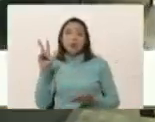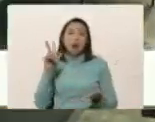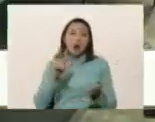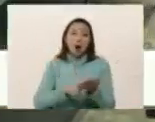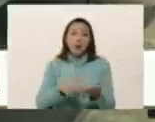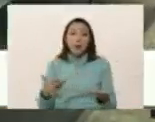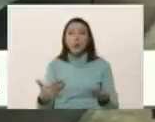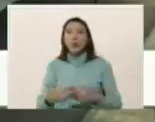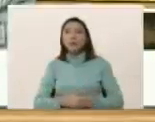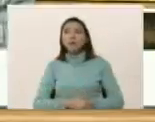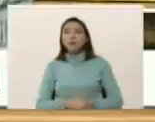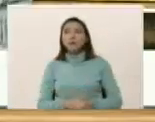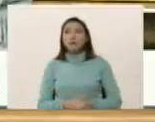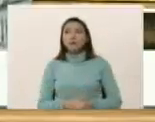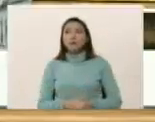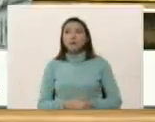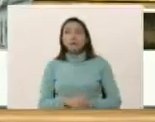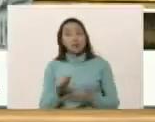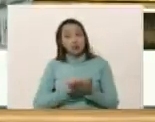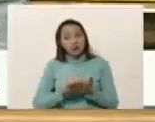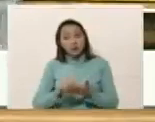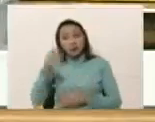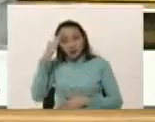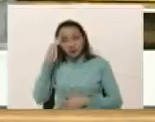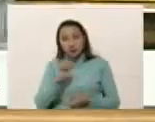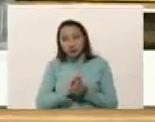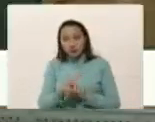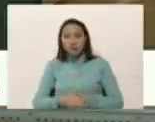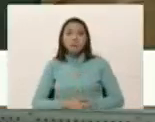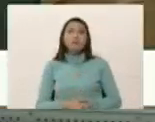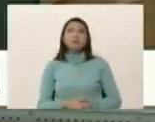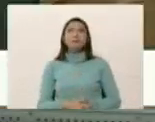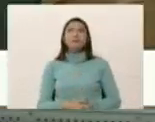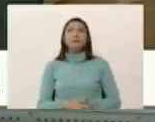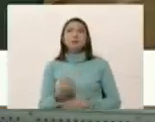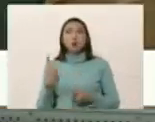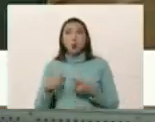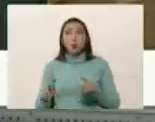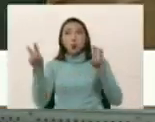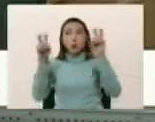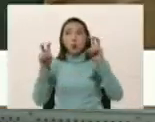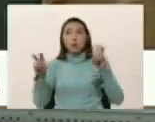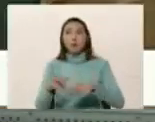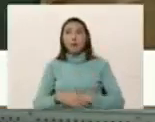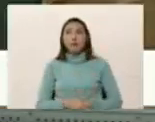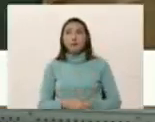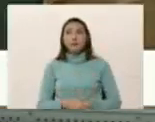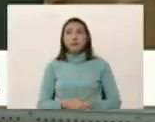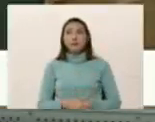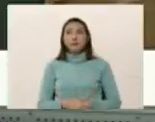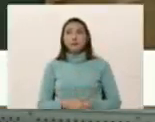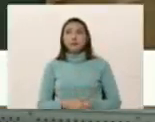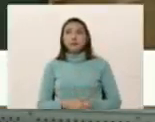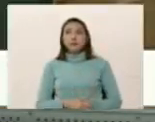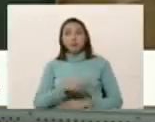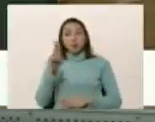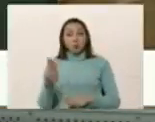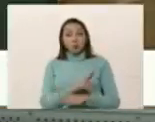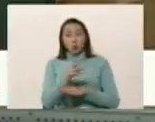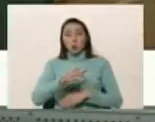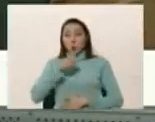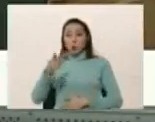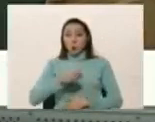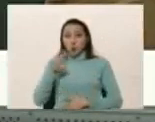con la corrección es el siguiente punto ciudad de la secretaria epígrafe uso del lenguaje